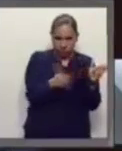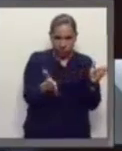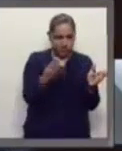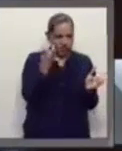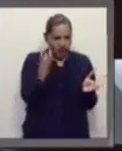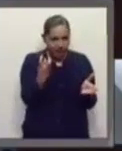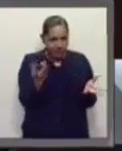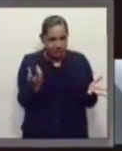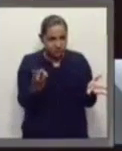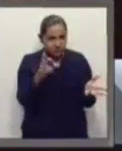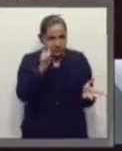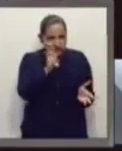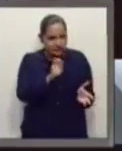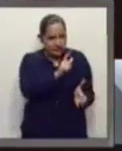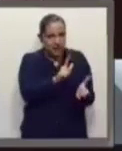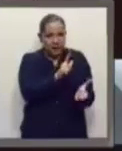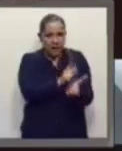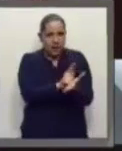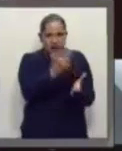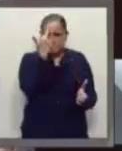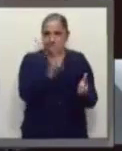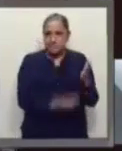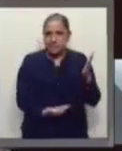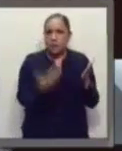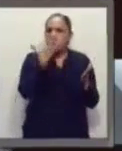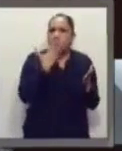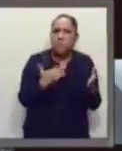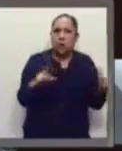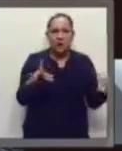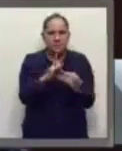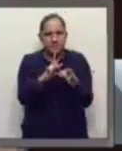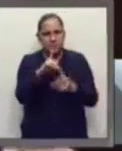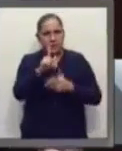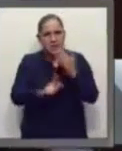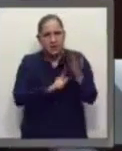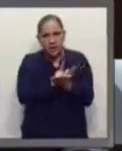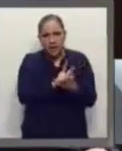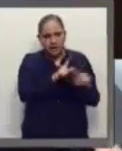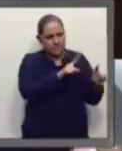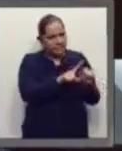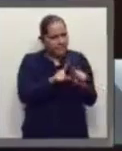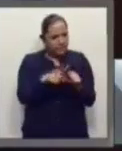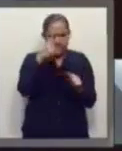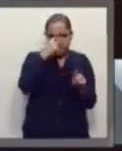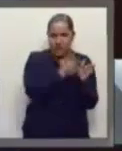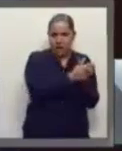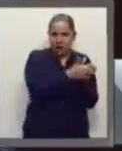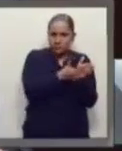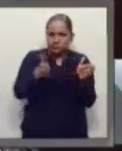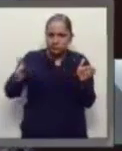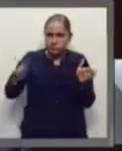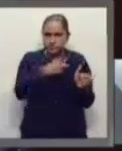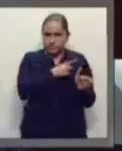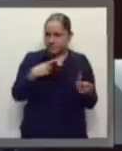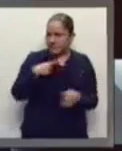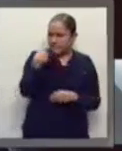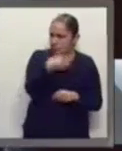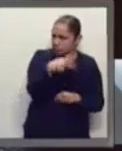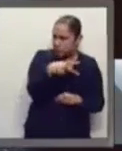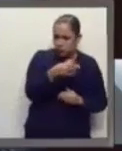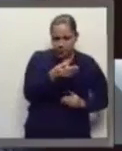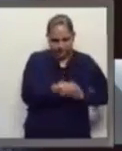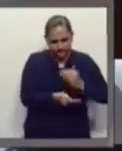legal. Se viola un principio de certeza y de seguridad jurídica al pretender revivir una norma transitoria que cumplió